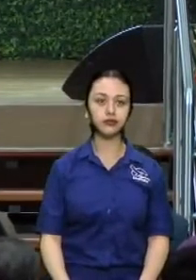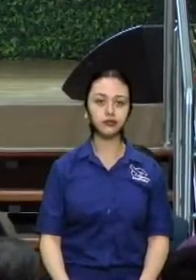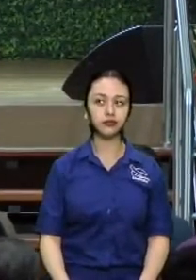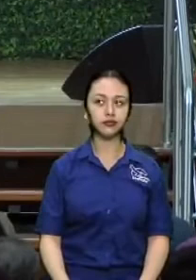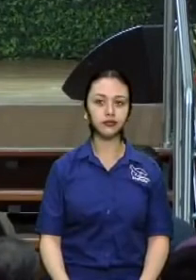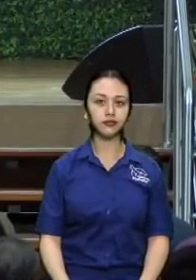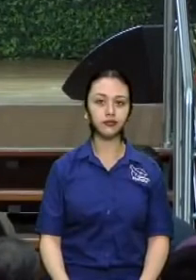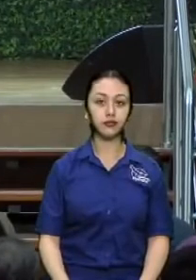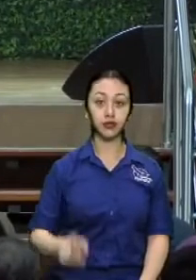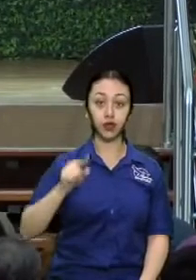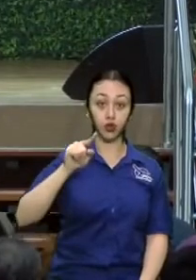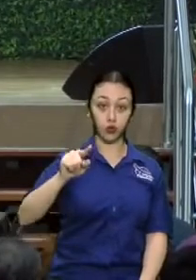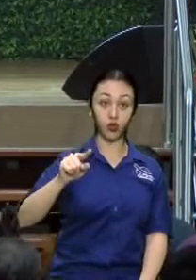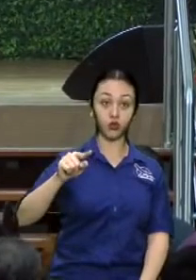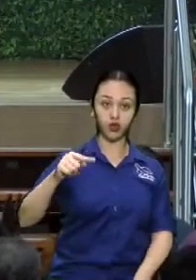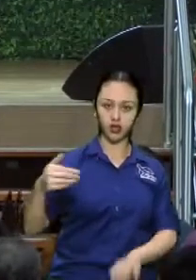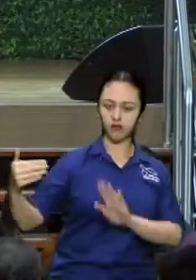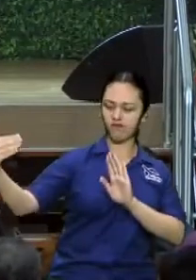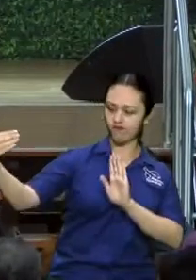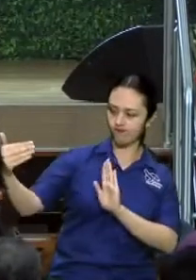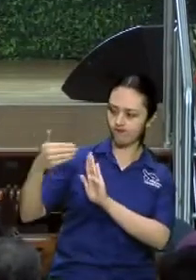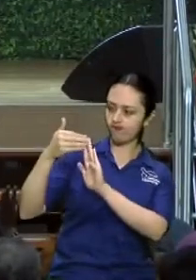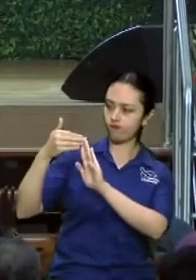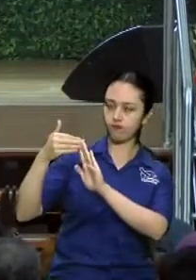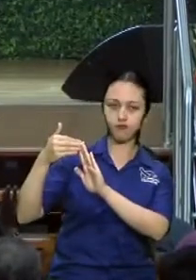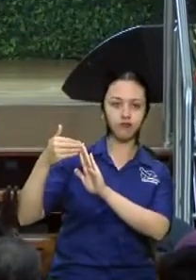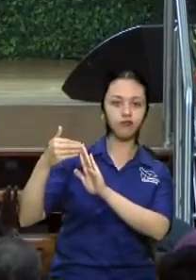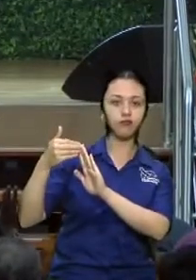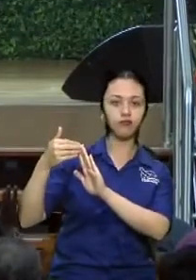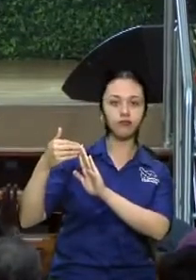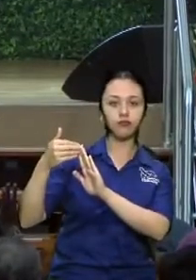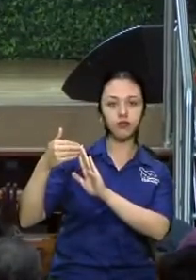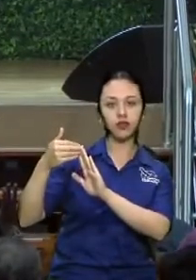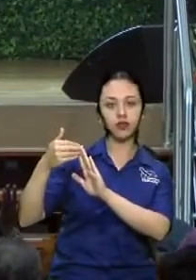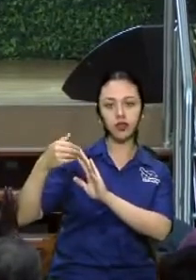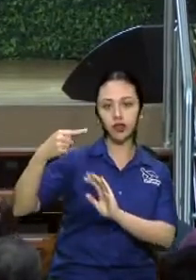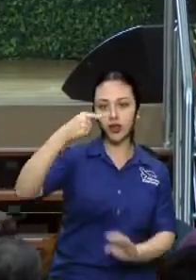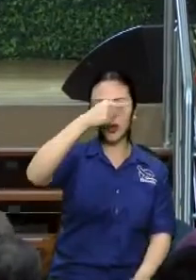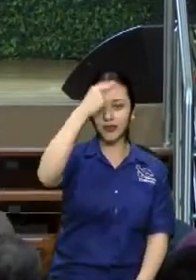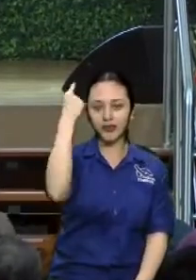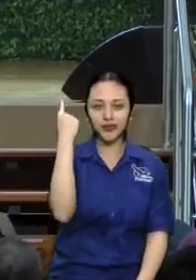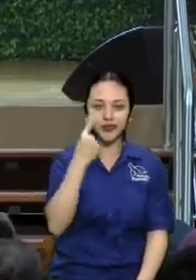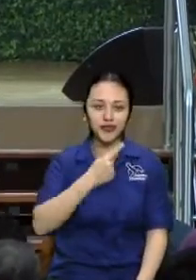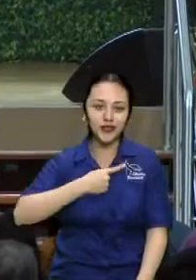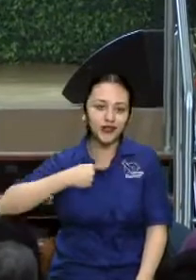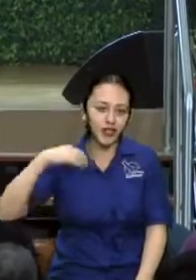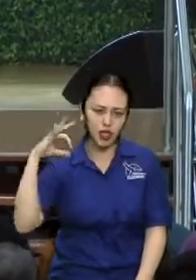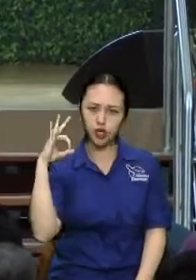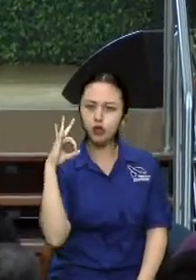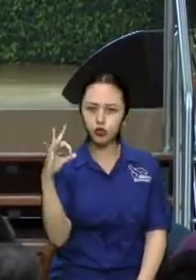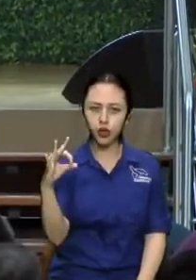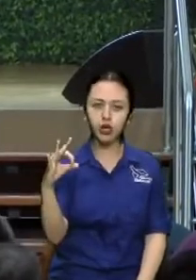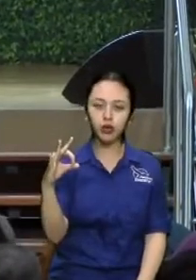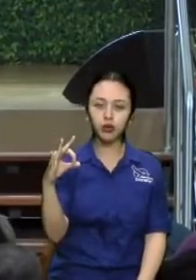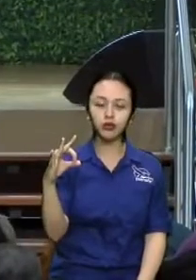Se tiene que enfrentar con la furia del suegro porque tiene que ir a pedir la mano.